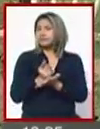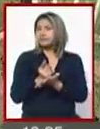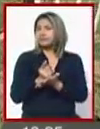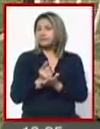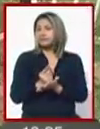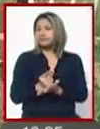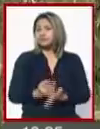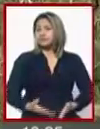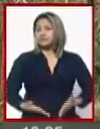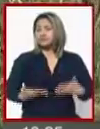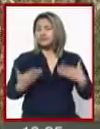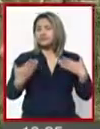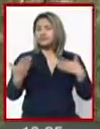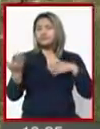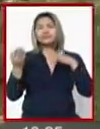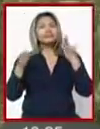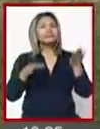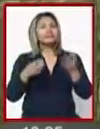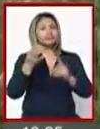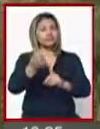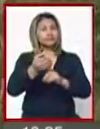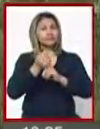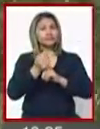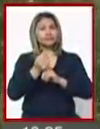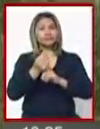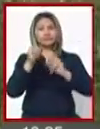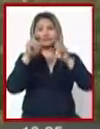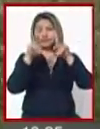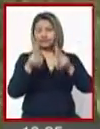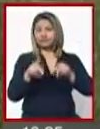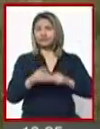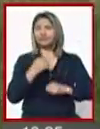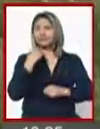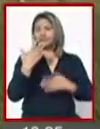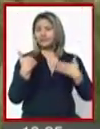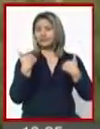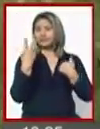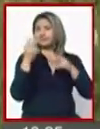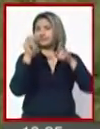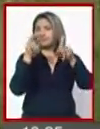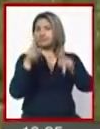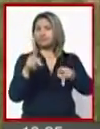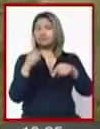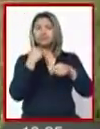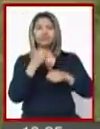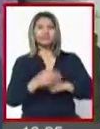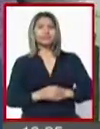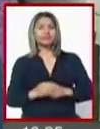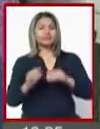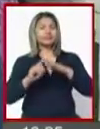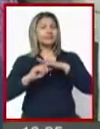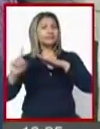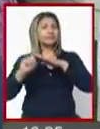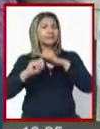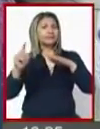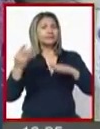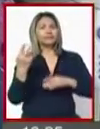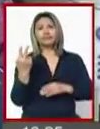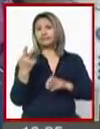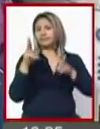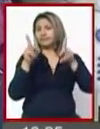amenazados de vida y de muerte, ¿no? Porque los han secuestrado a nuestros compañeros. Tengo dos compañeros que ahorita están en la clandestinidad